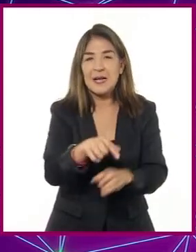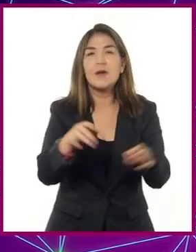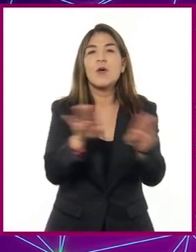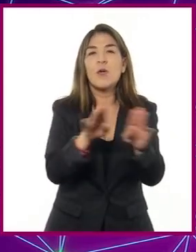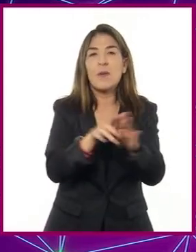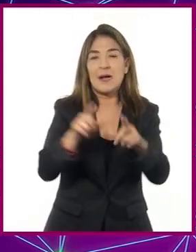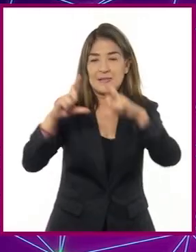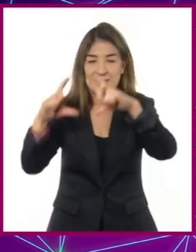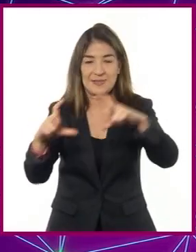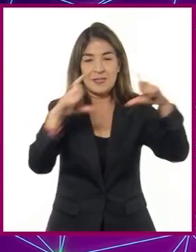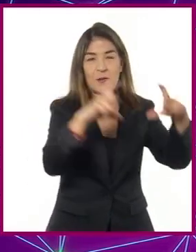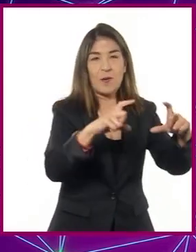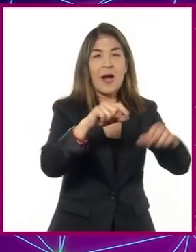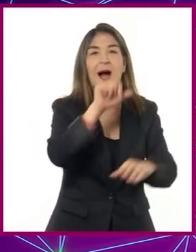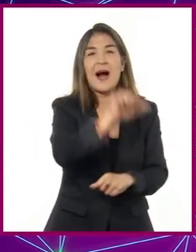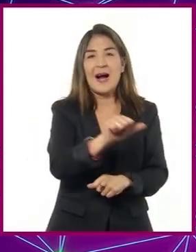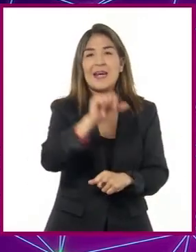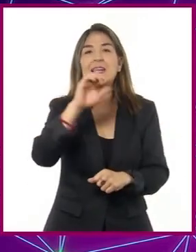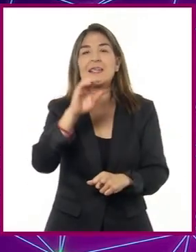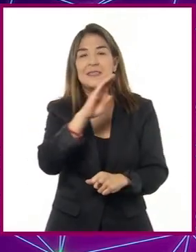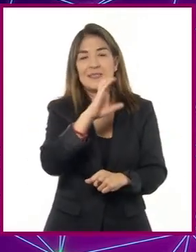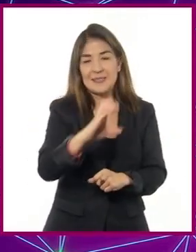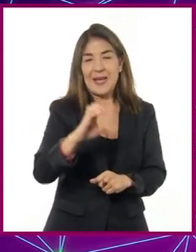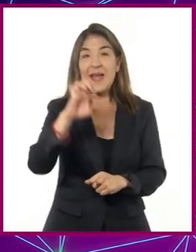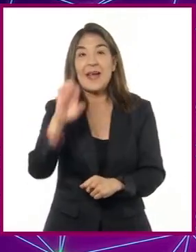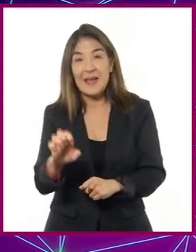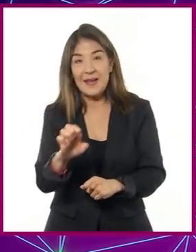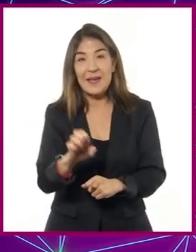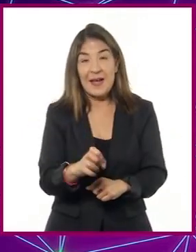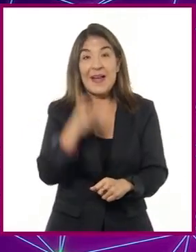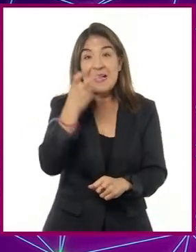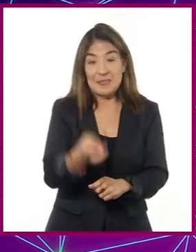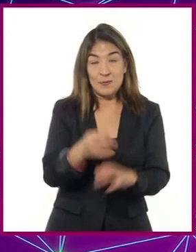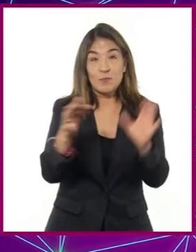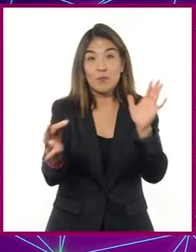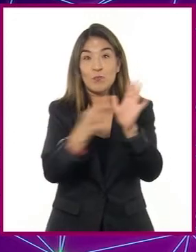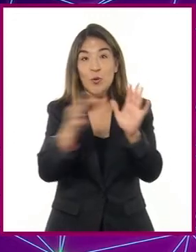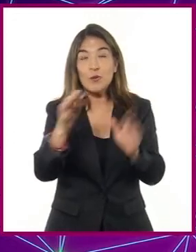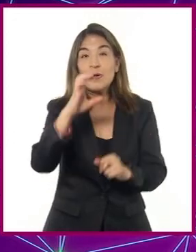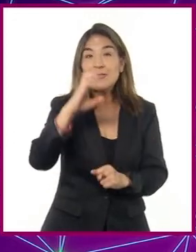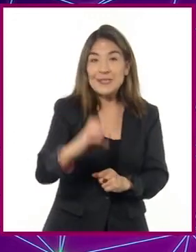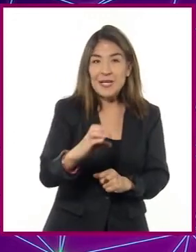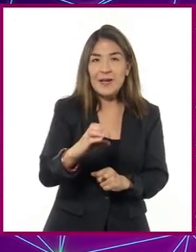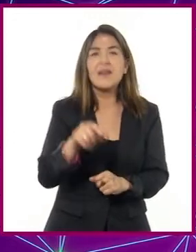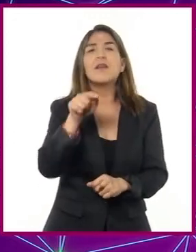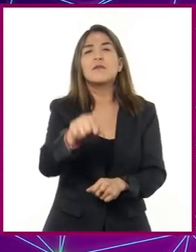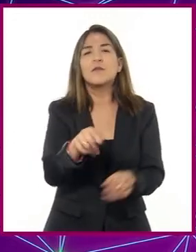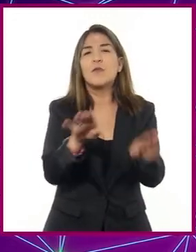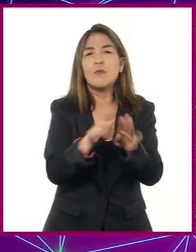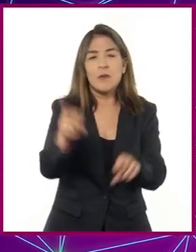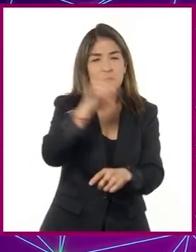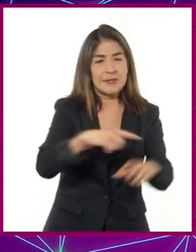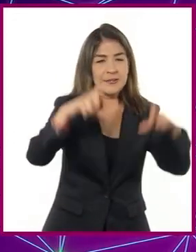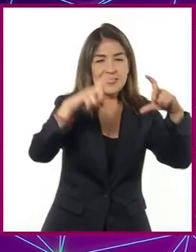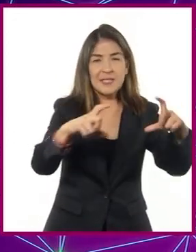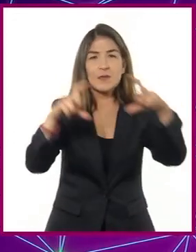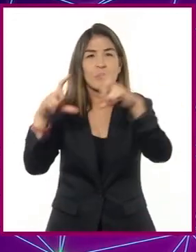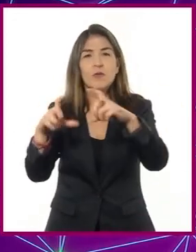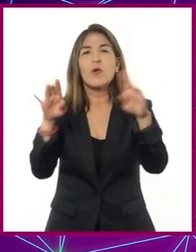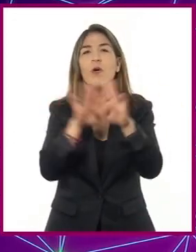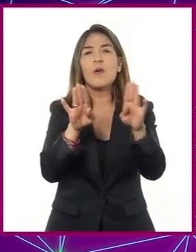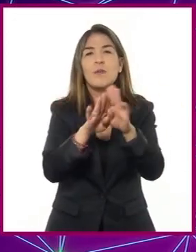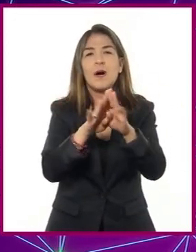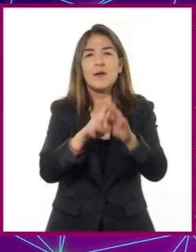círculo ACE. Y a partir del punto C, donde los círculos se